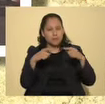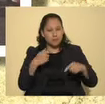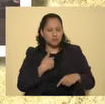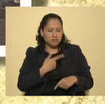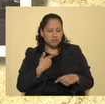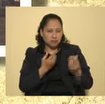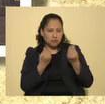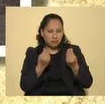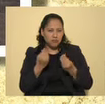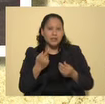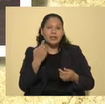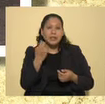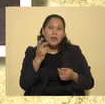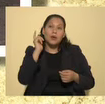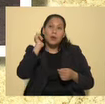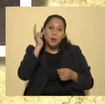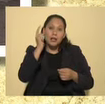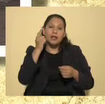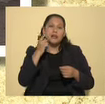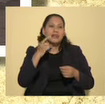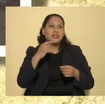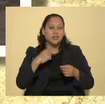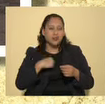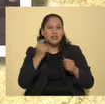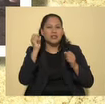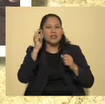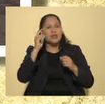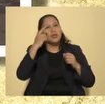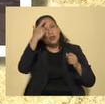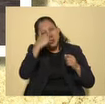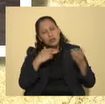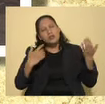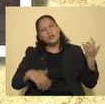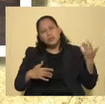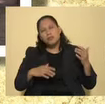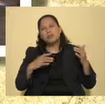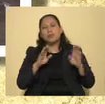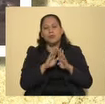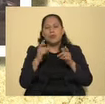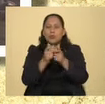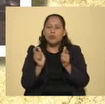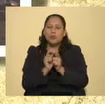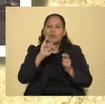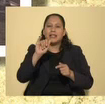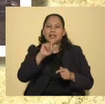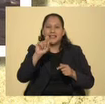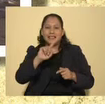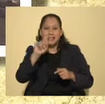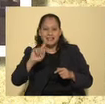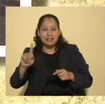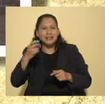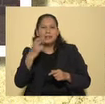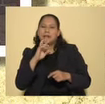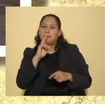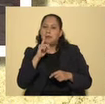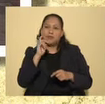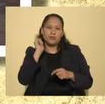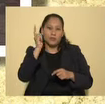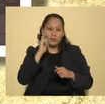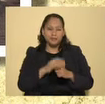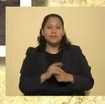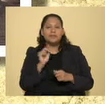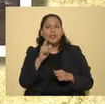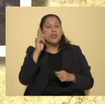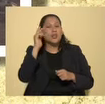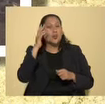entonces haber sido un bagazo y en las noches tocar algún instrumento en una banda de jazz, eso hubiera estado increíble. ¿Qué no te hubiera gustado